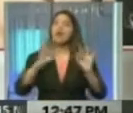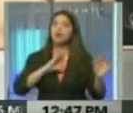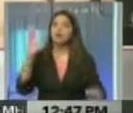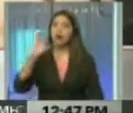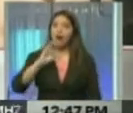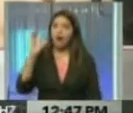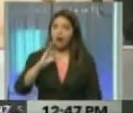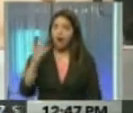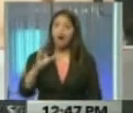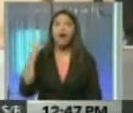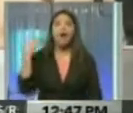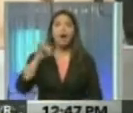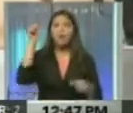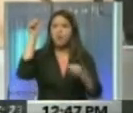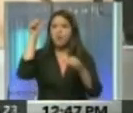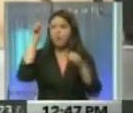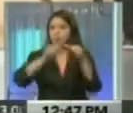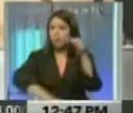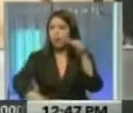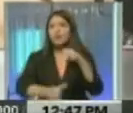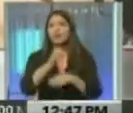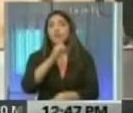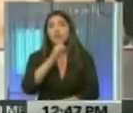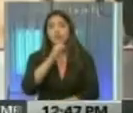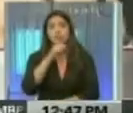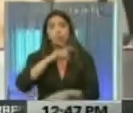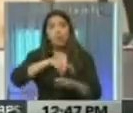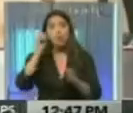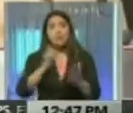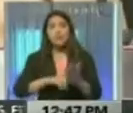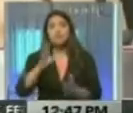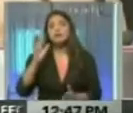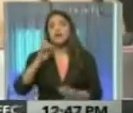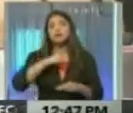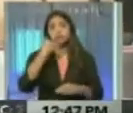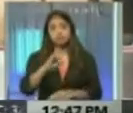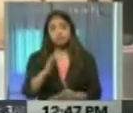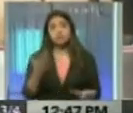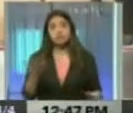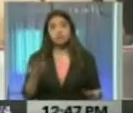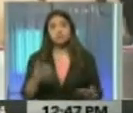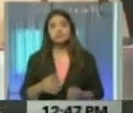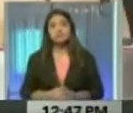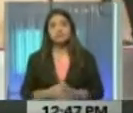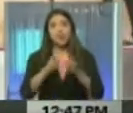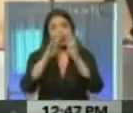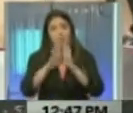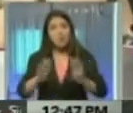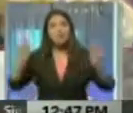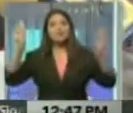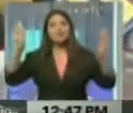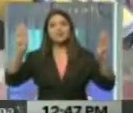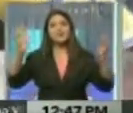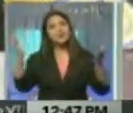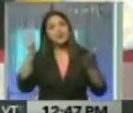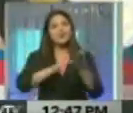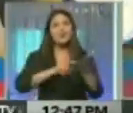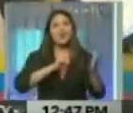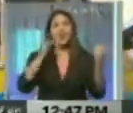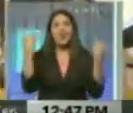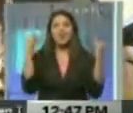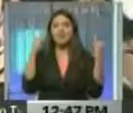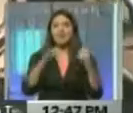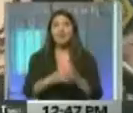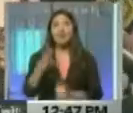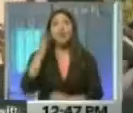festivaldeteatrodecaracas.org.be. Allí está toda la información relacionada al Festival de Teatro de Caracas. Y bueno, sube el telón y únanse a la fiesta. Escuchábamos palabras